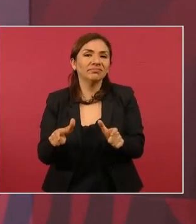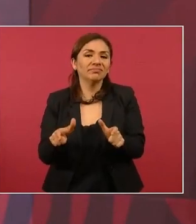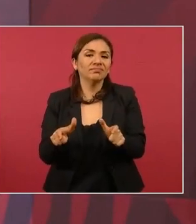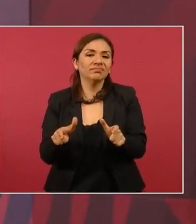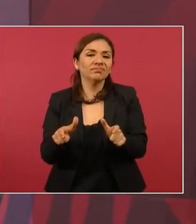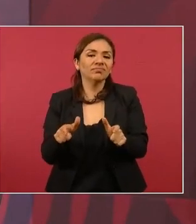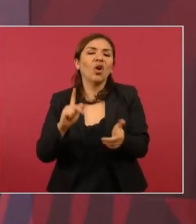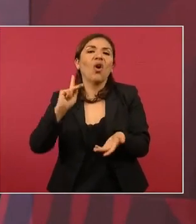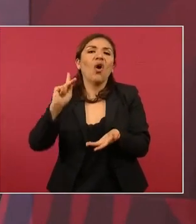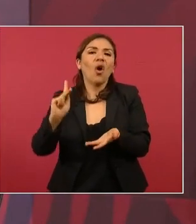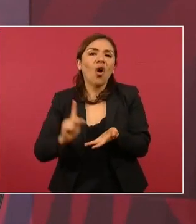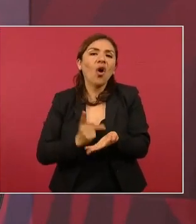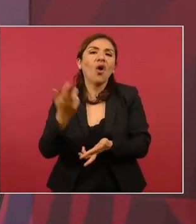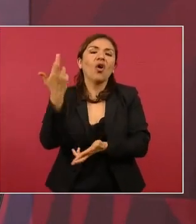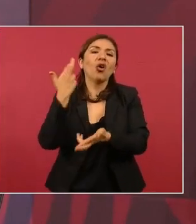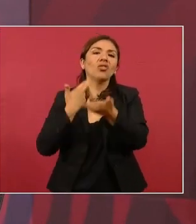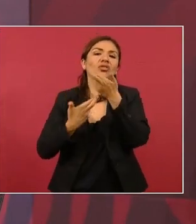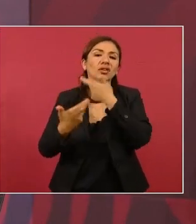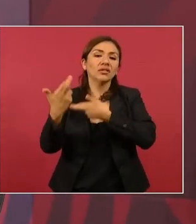vuelve,